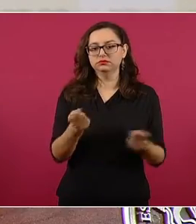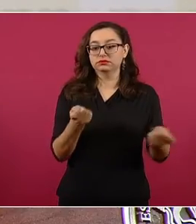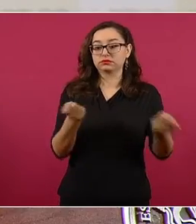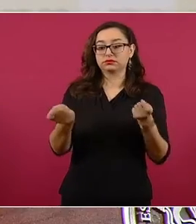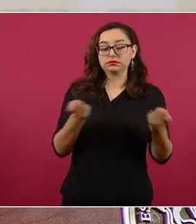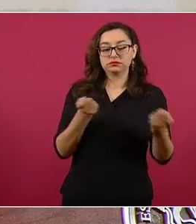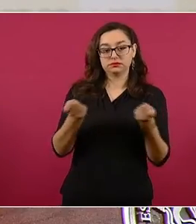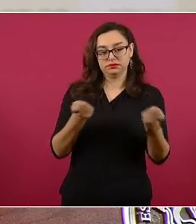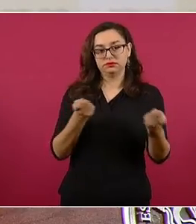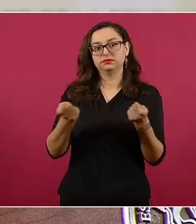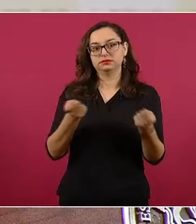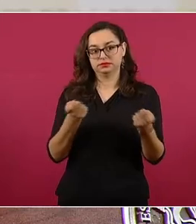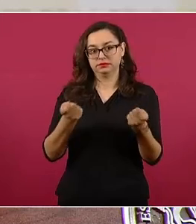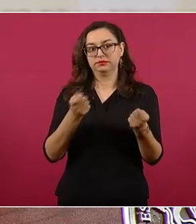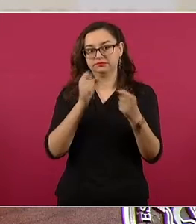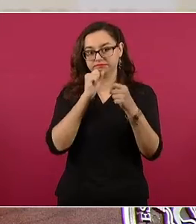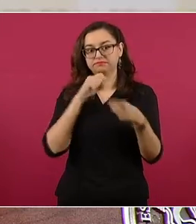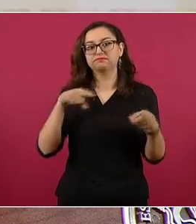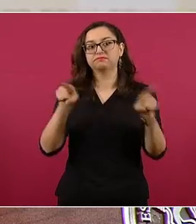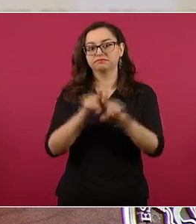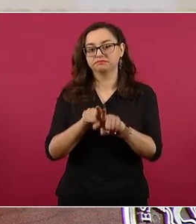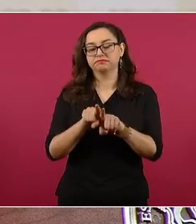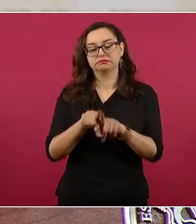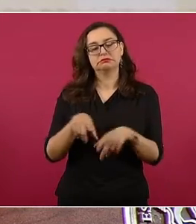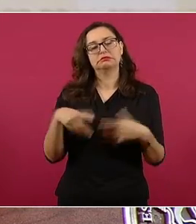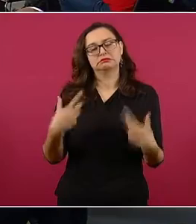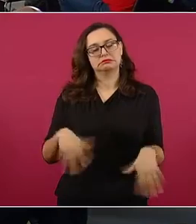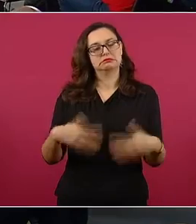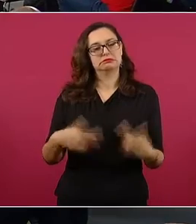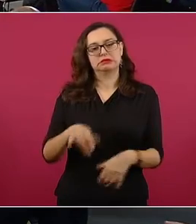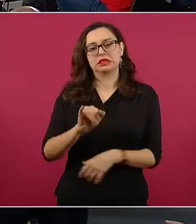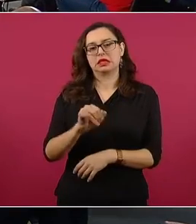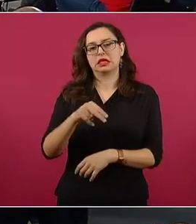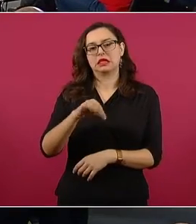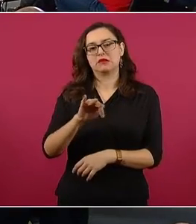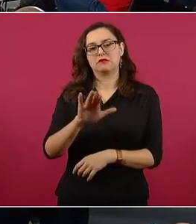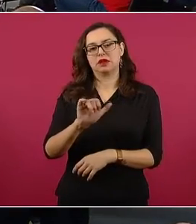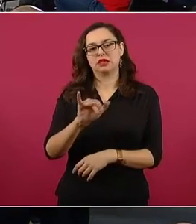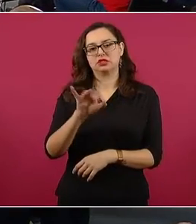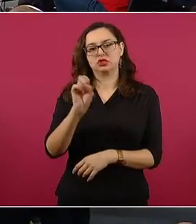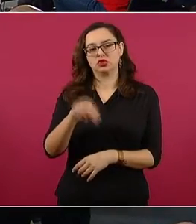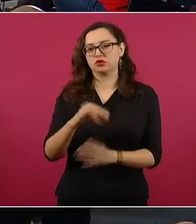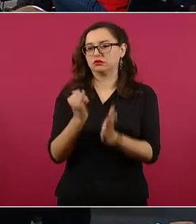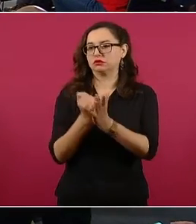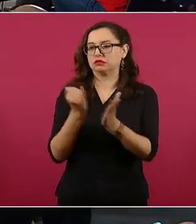mucho daño la inflación, y poder crecer